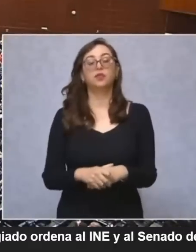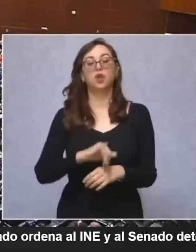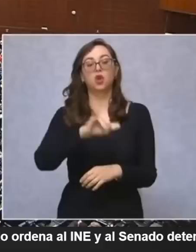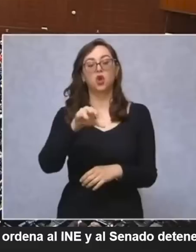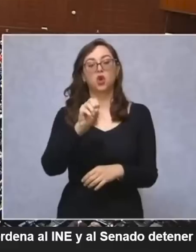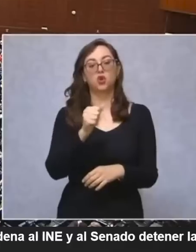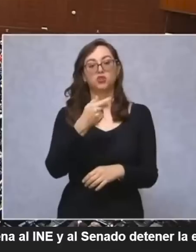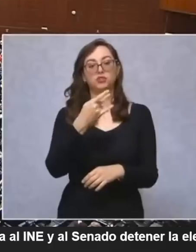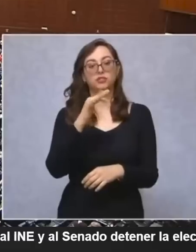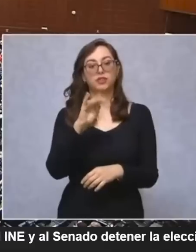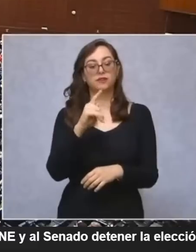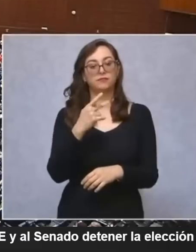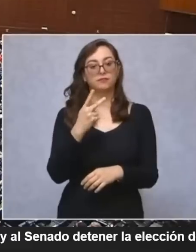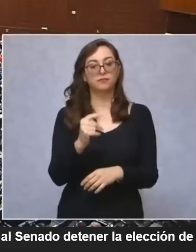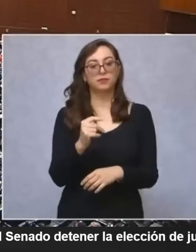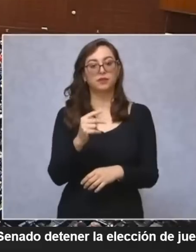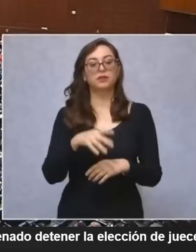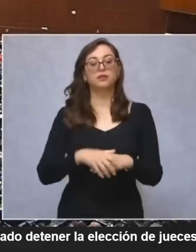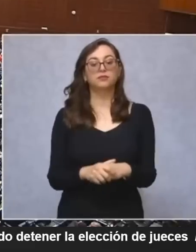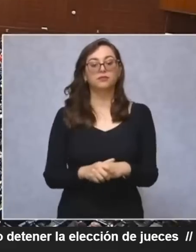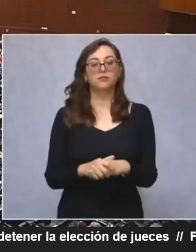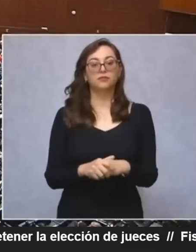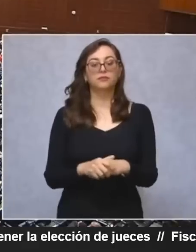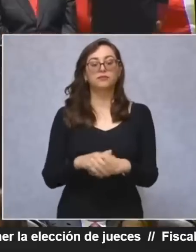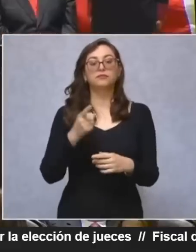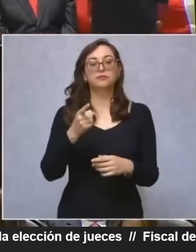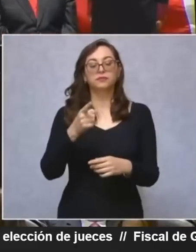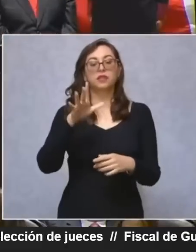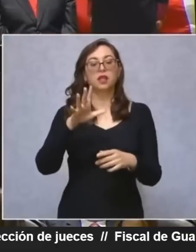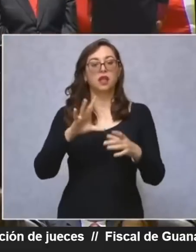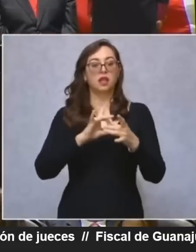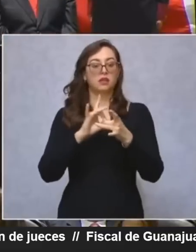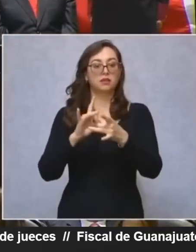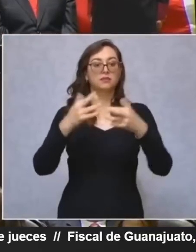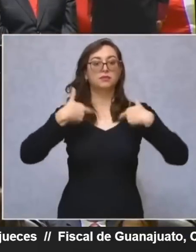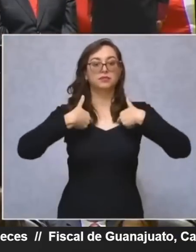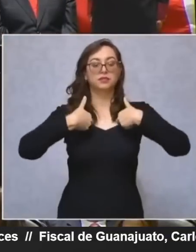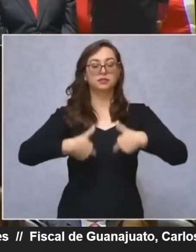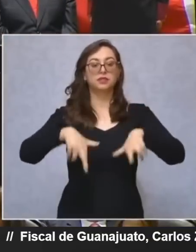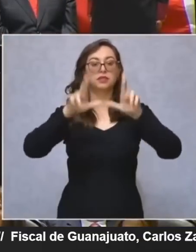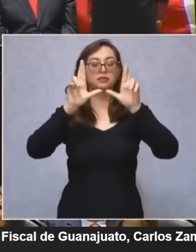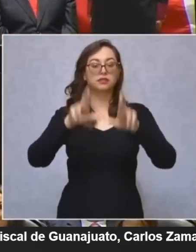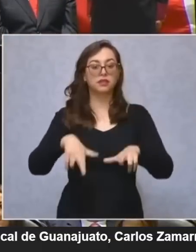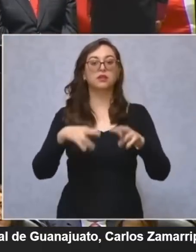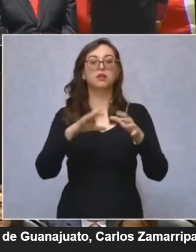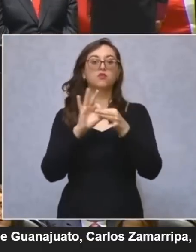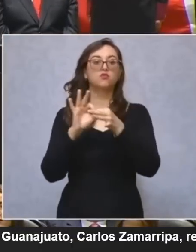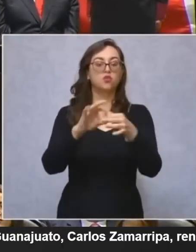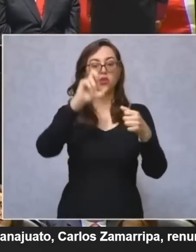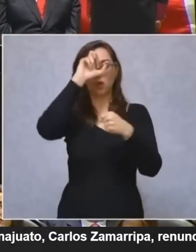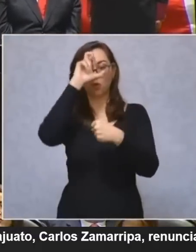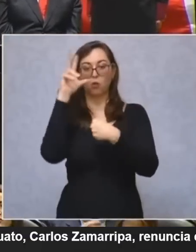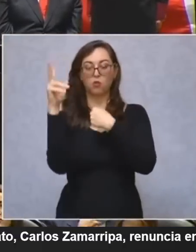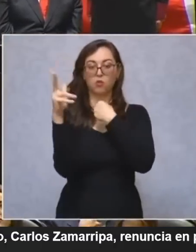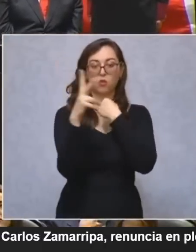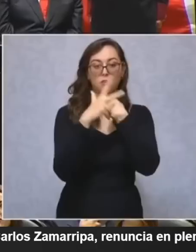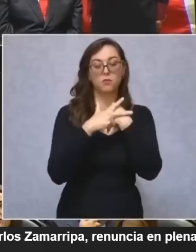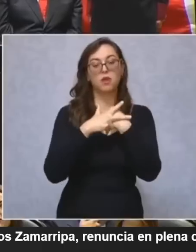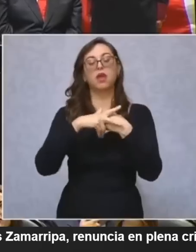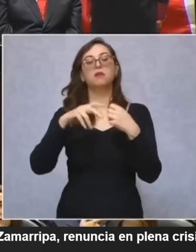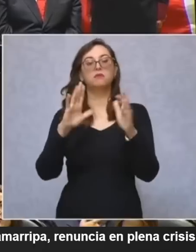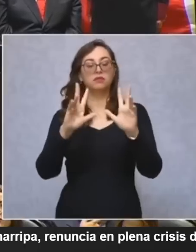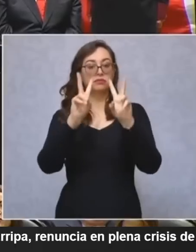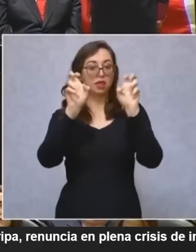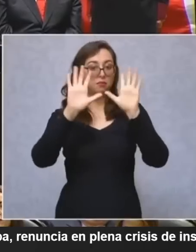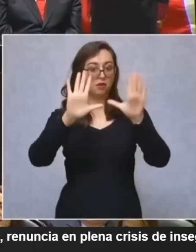Borrell Fonteles, alto representante de la Unión Europea para Asuntos Exteriores y Política de Seguridad